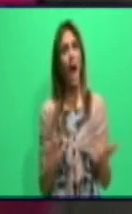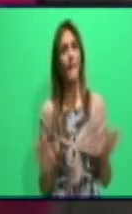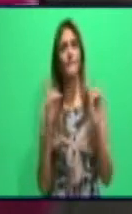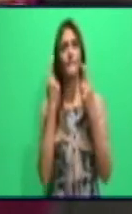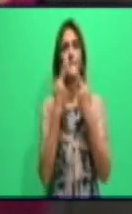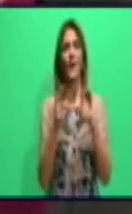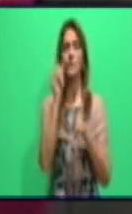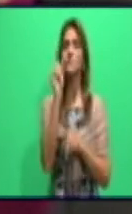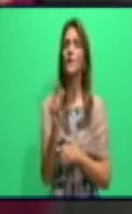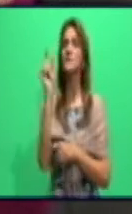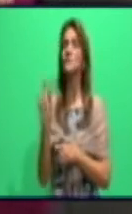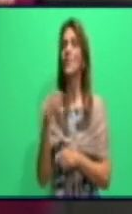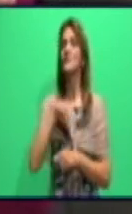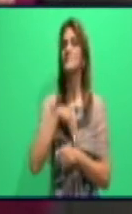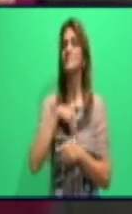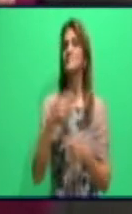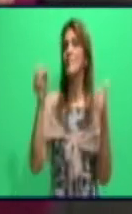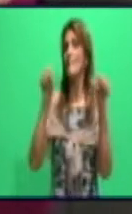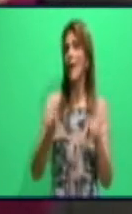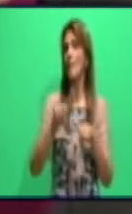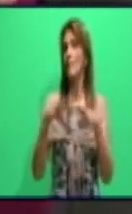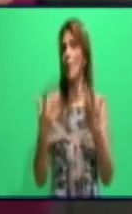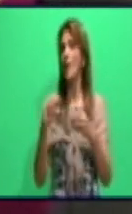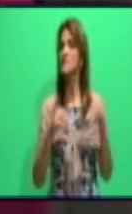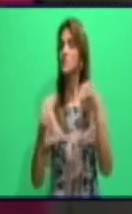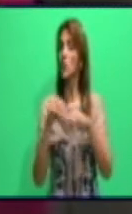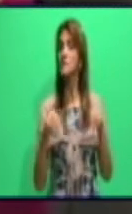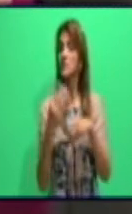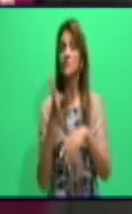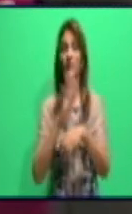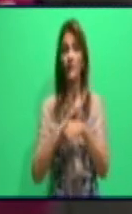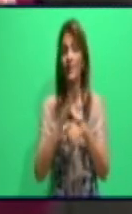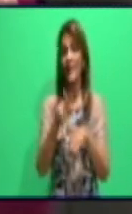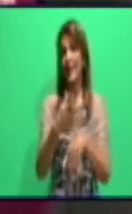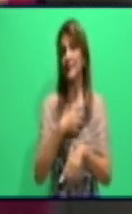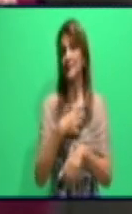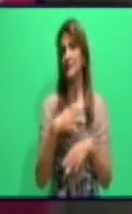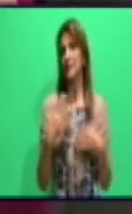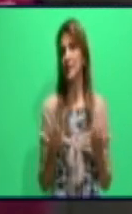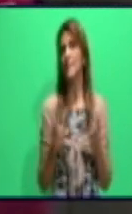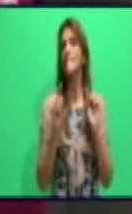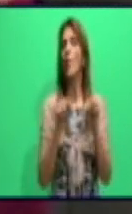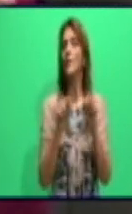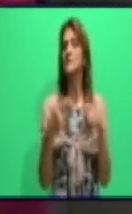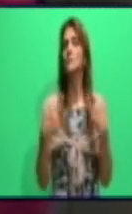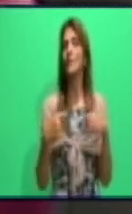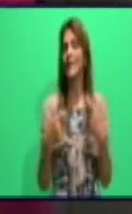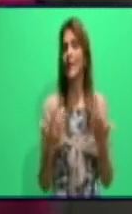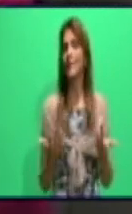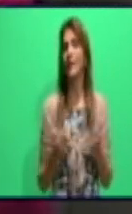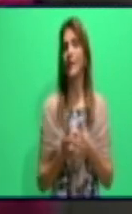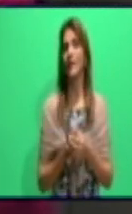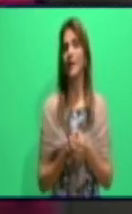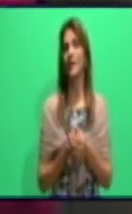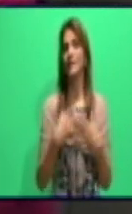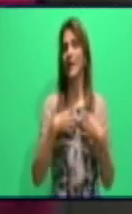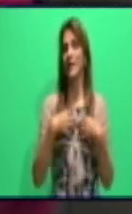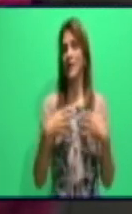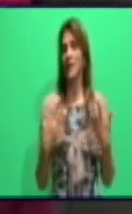o tenga alguna otra cuestión desde el punto de vista cardiológico que lo invalide, por eso debe de tener el aval